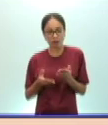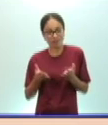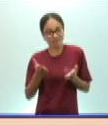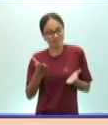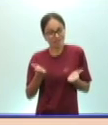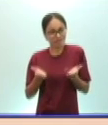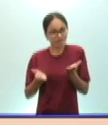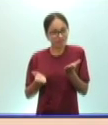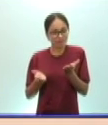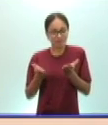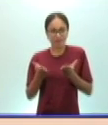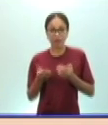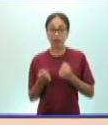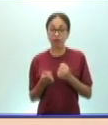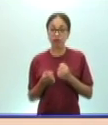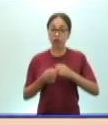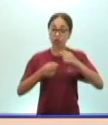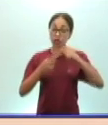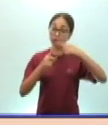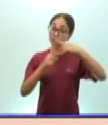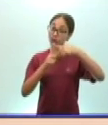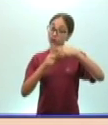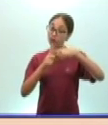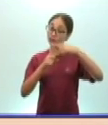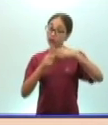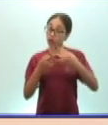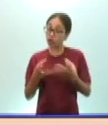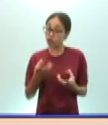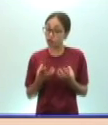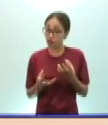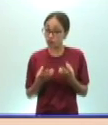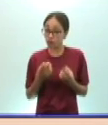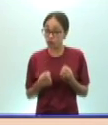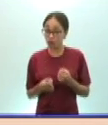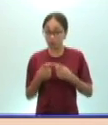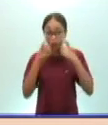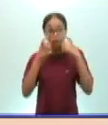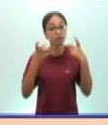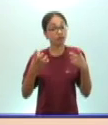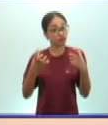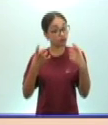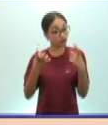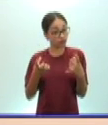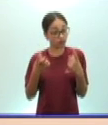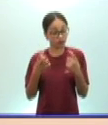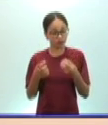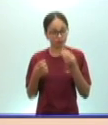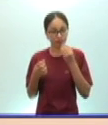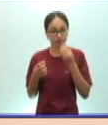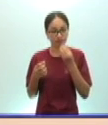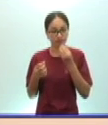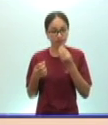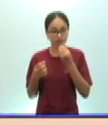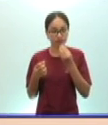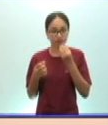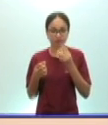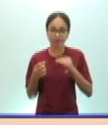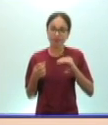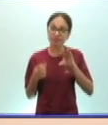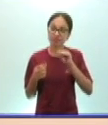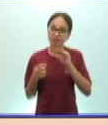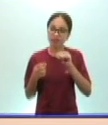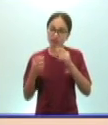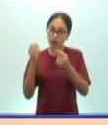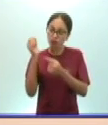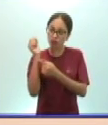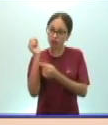densidad, la temperatura de ebullición, como aspectos fundamentales para poder determinar de qué operación de separación de los